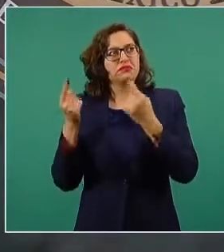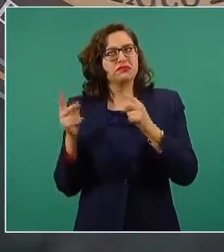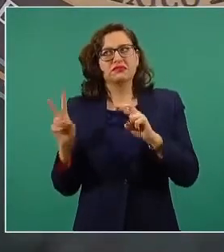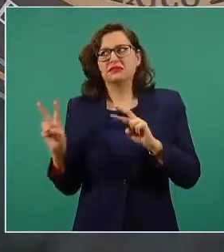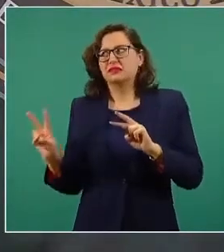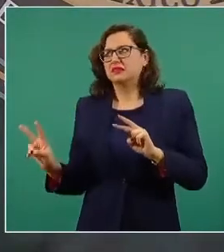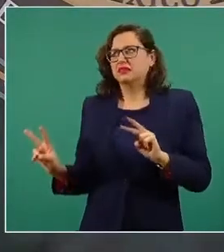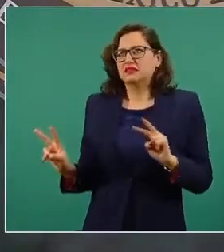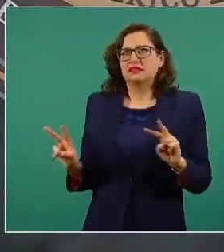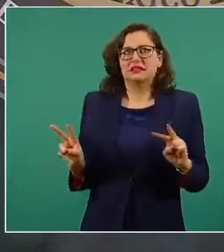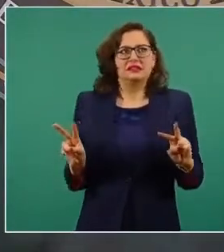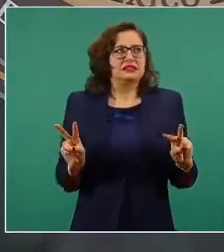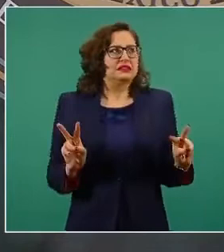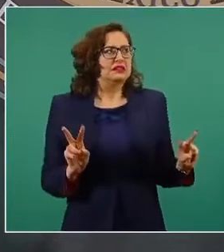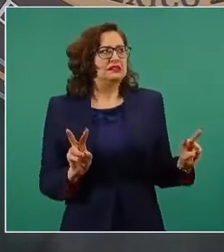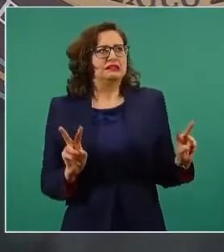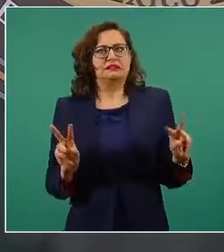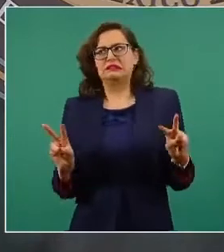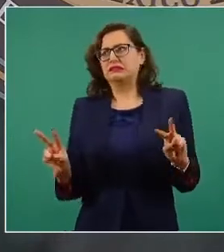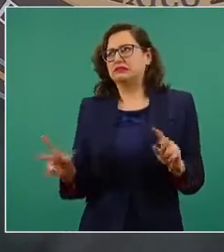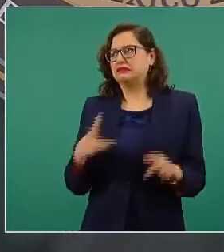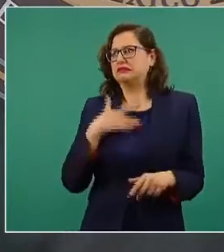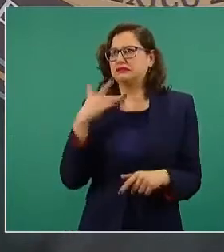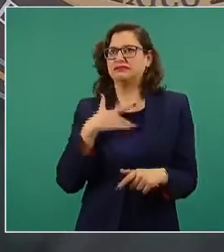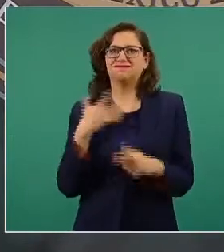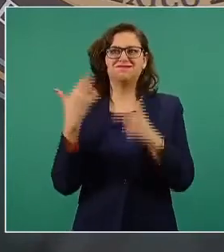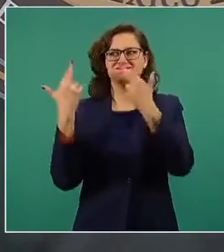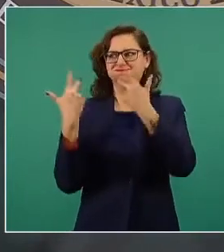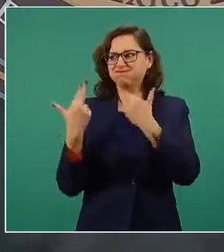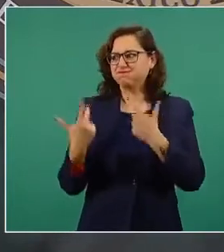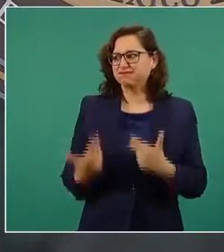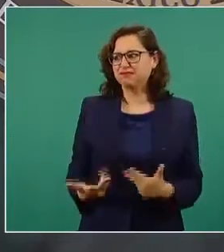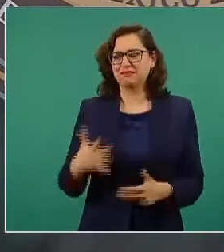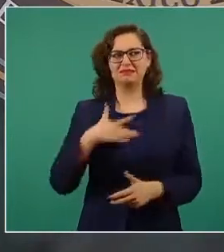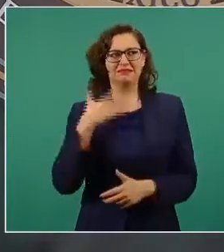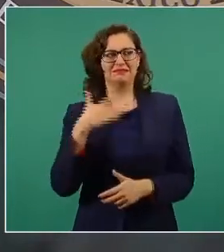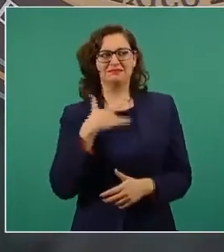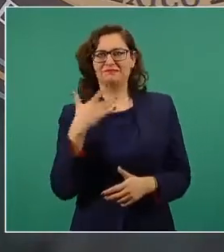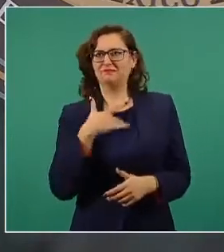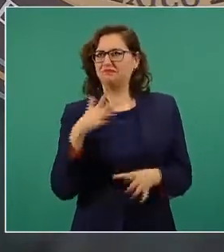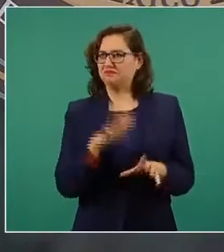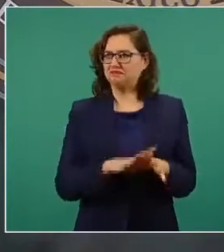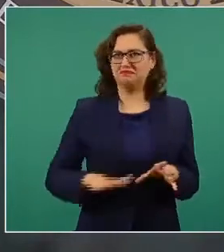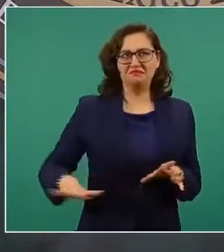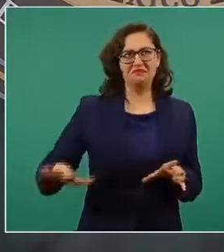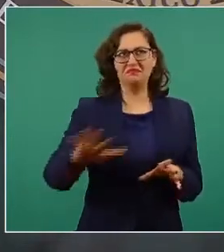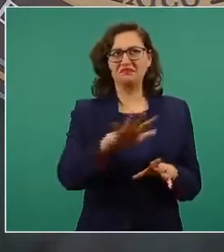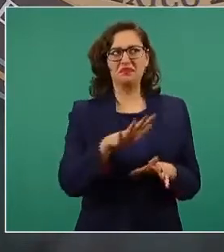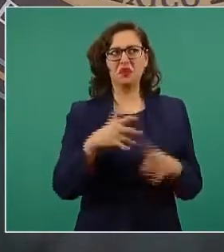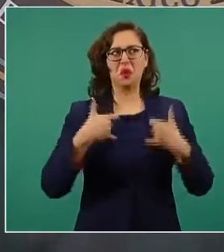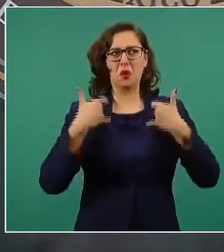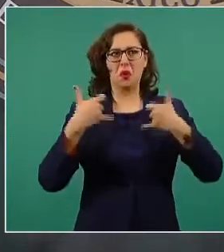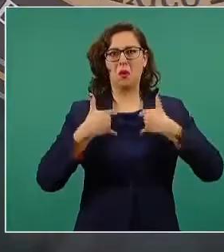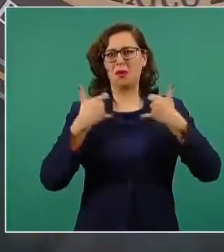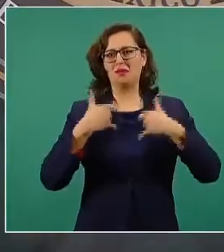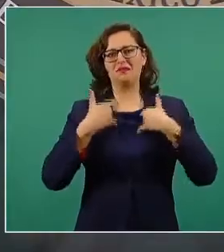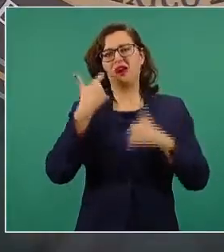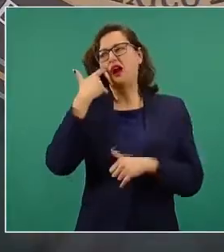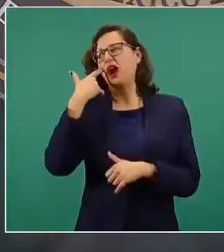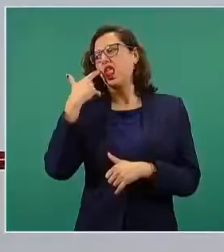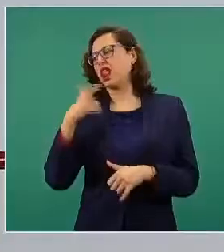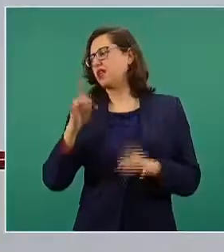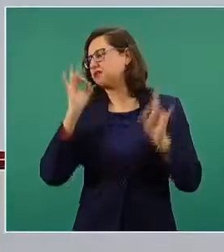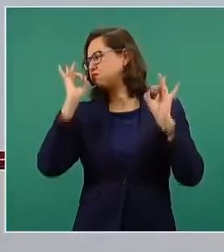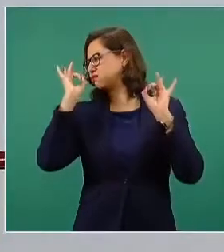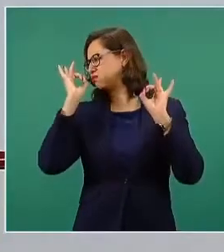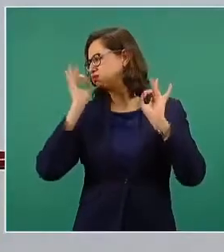Por eso, la mayoría de los jóvenes no percibía la ciudad con optimismo, sino como una